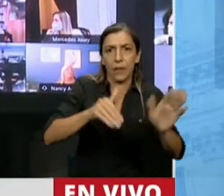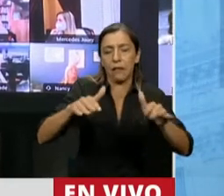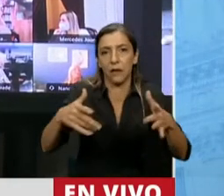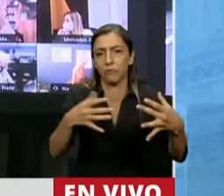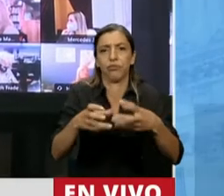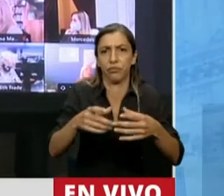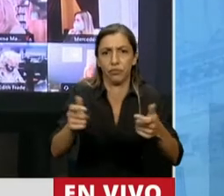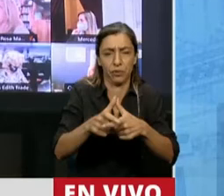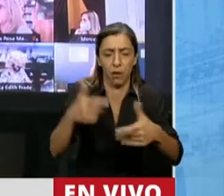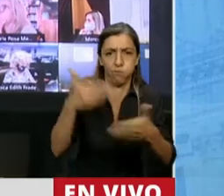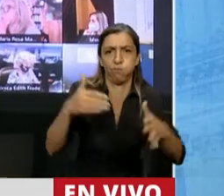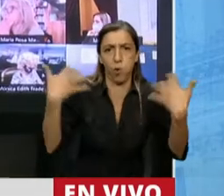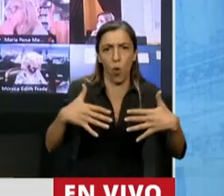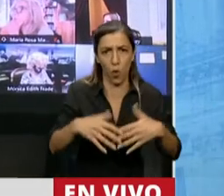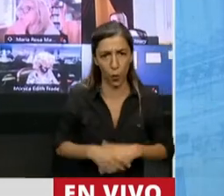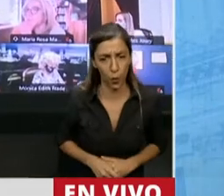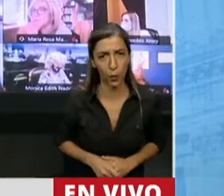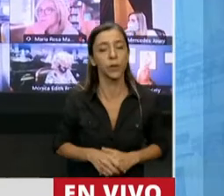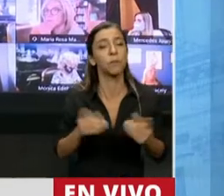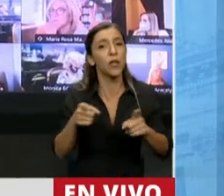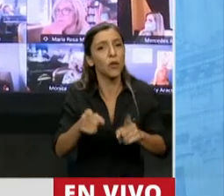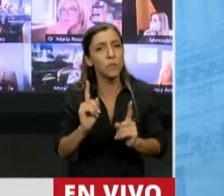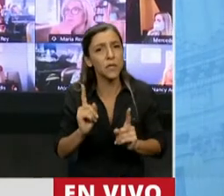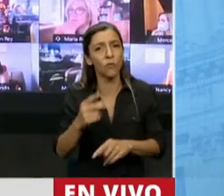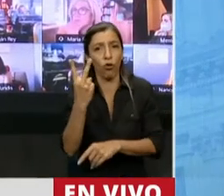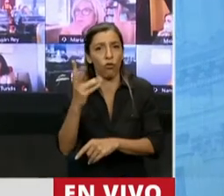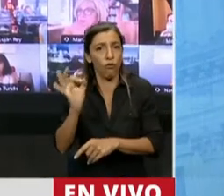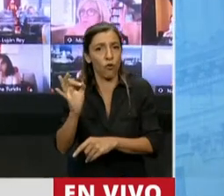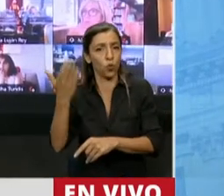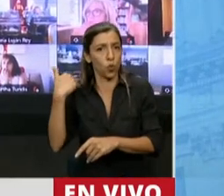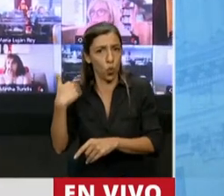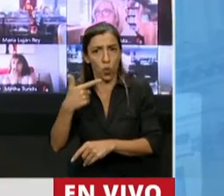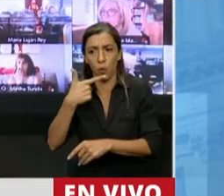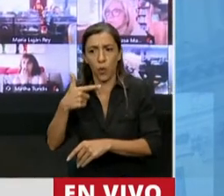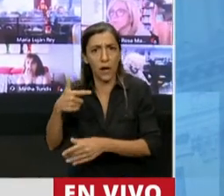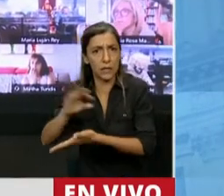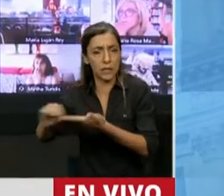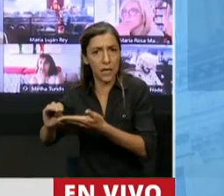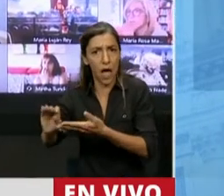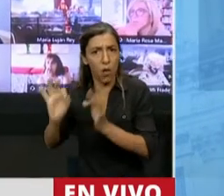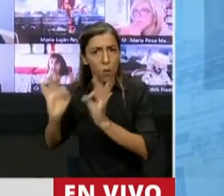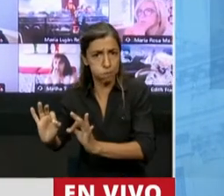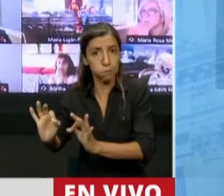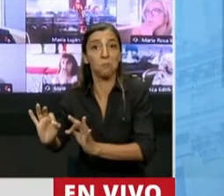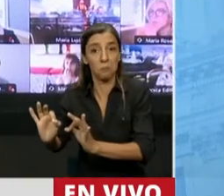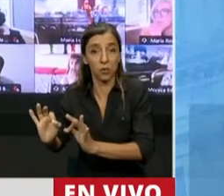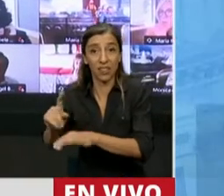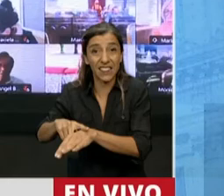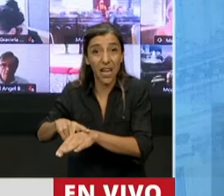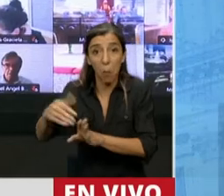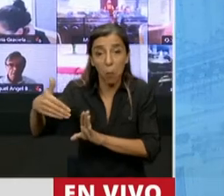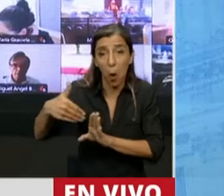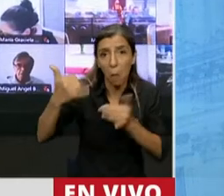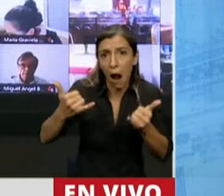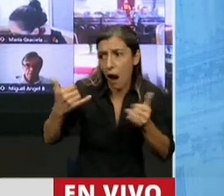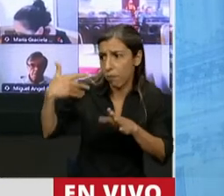octubre, que había sido girado por el Senado de la Nación. Es decir, que tuvimos el tiempo suficiente para poder hacer un debate